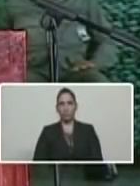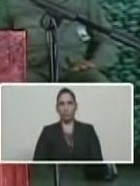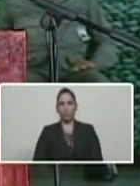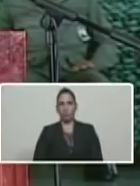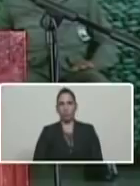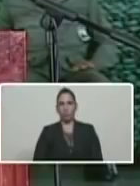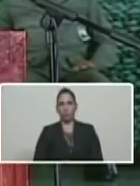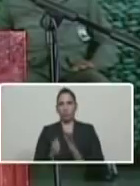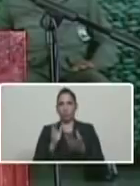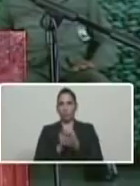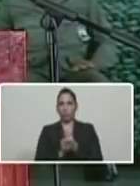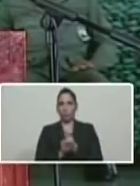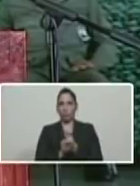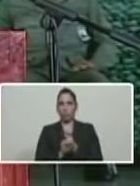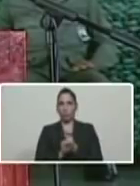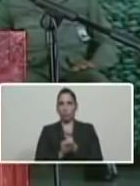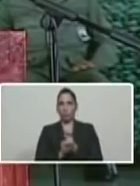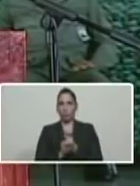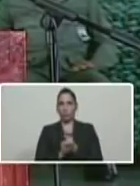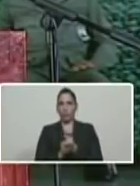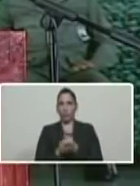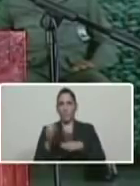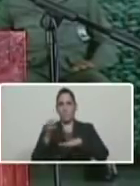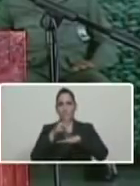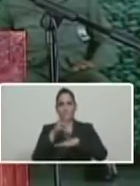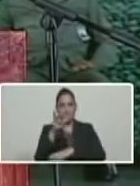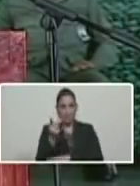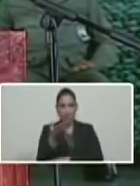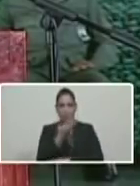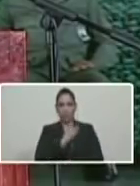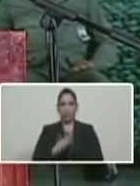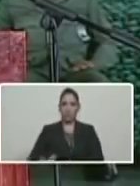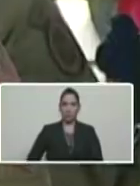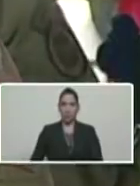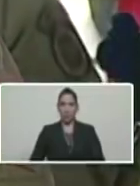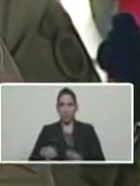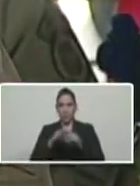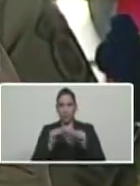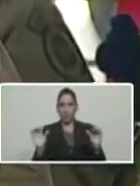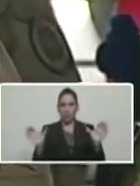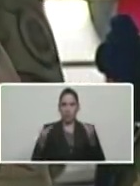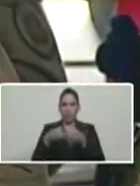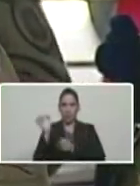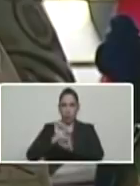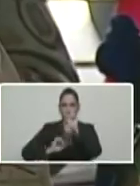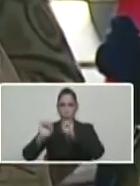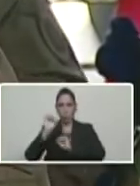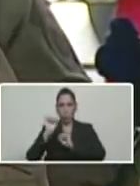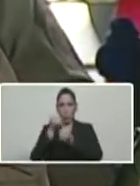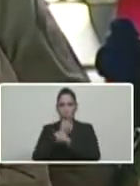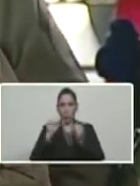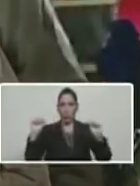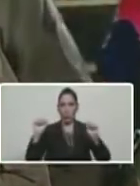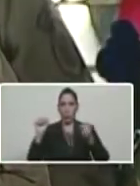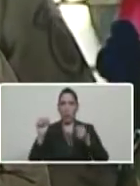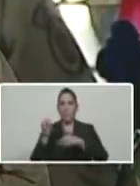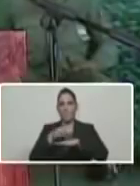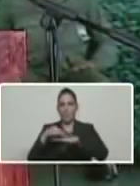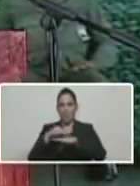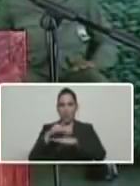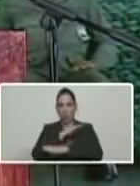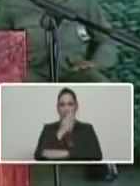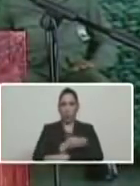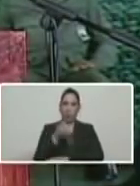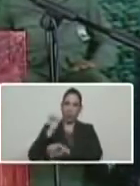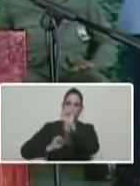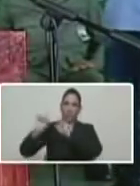Ciudadano general en jefe Vladimir Padrino López, vicepresidente sectorial de Soberanía, Política y Paz y ministro del Poder Popular para la